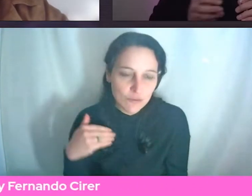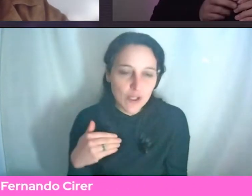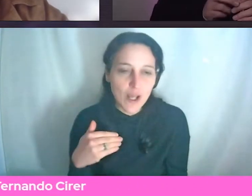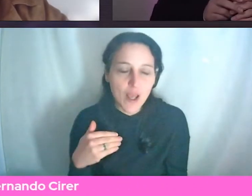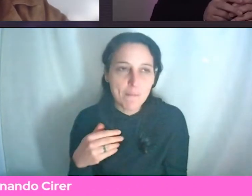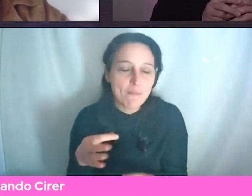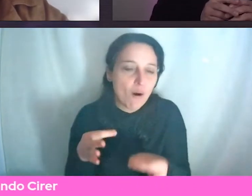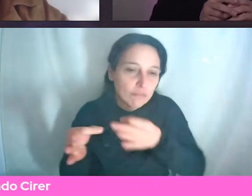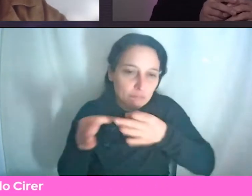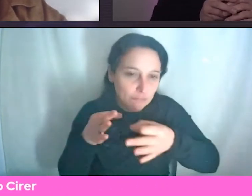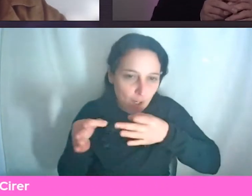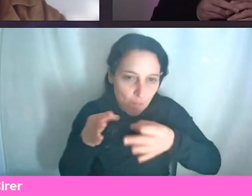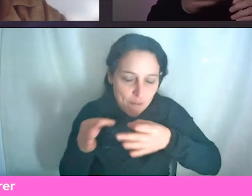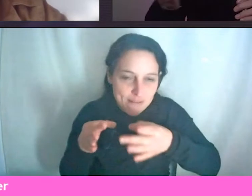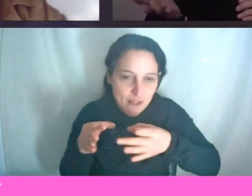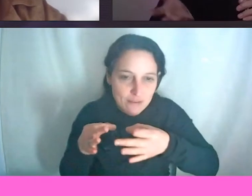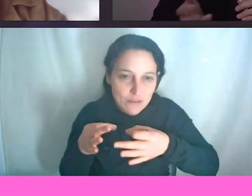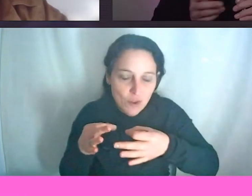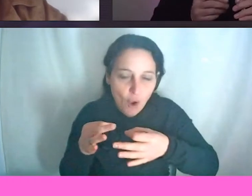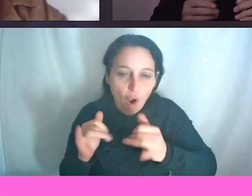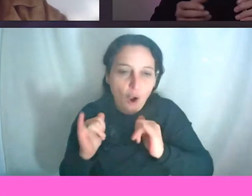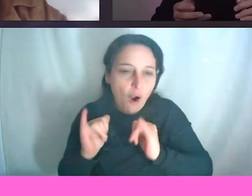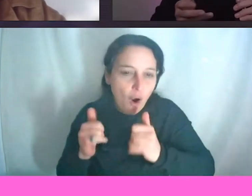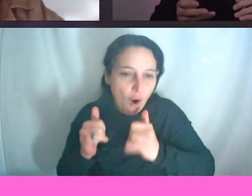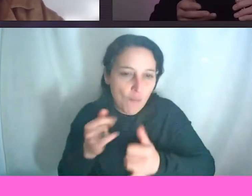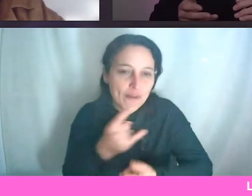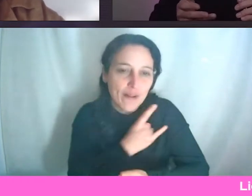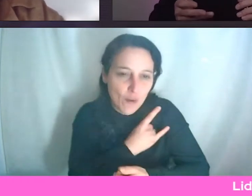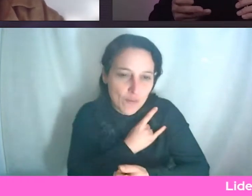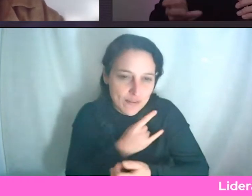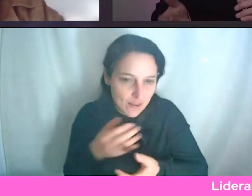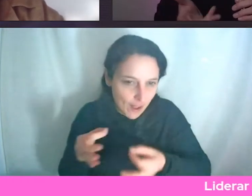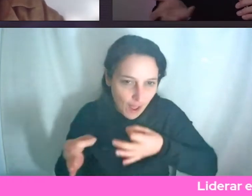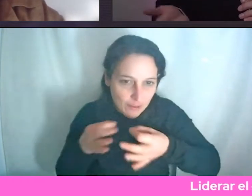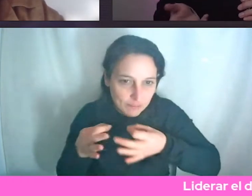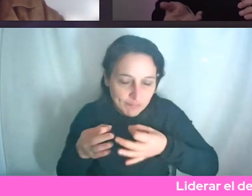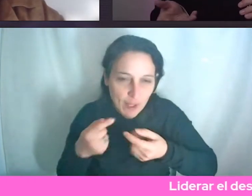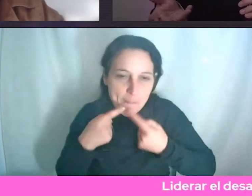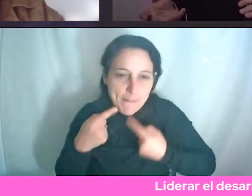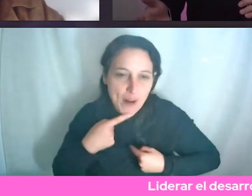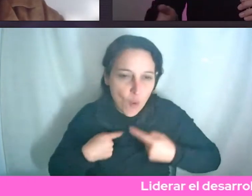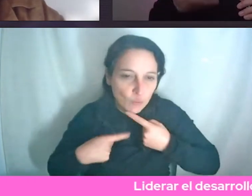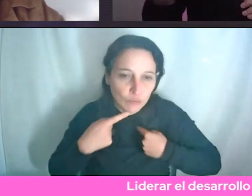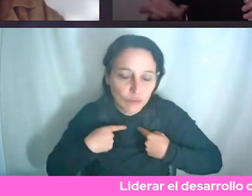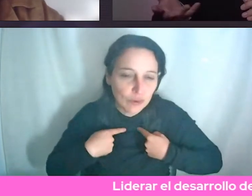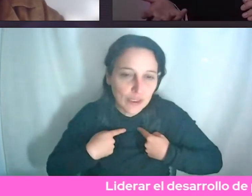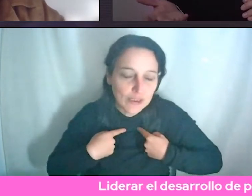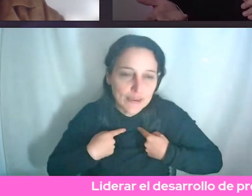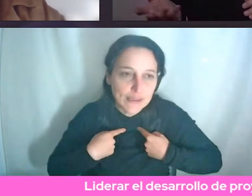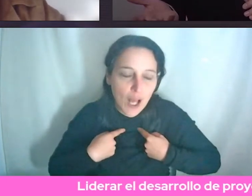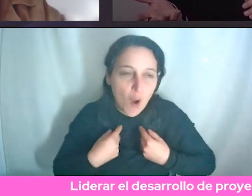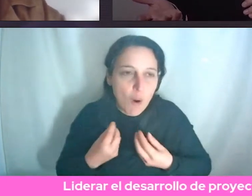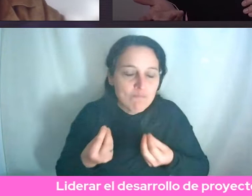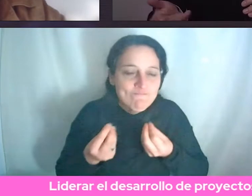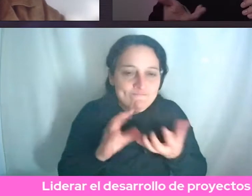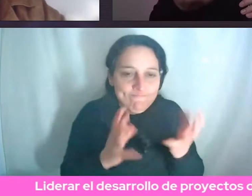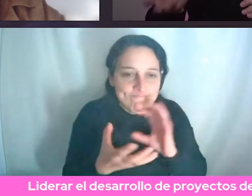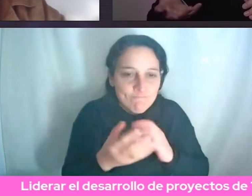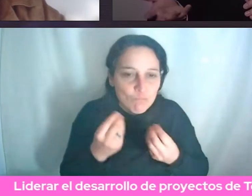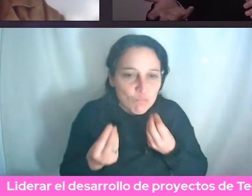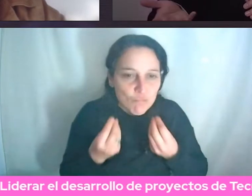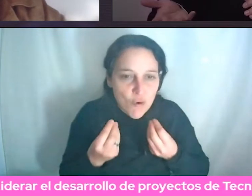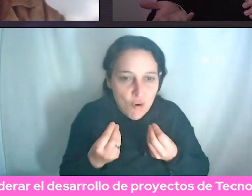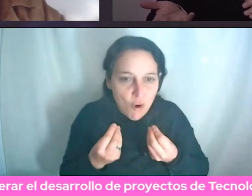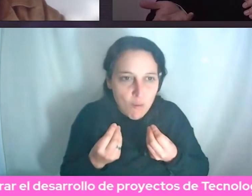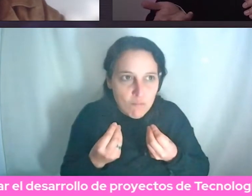con chicos de una universidad donde me preguntaban, bueno, pero ¿qué estructura necesitan, ¿no?, para llevar adelante